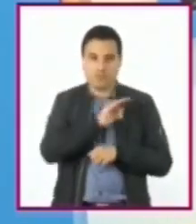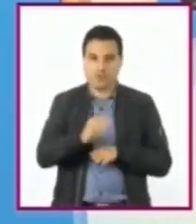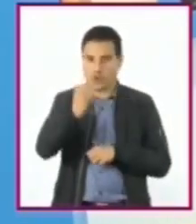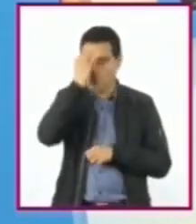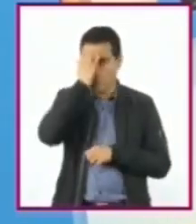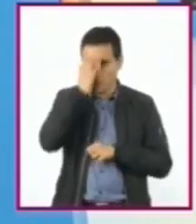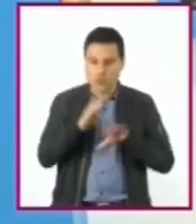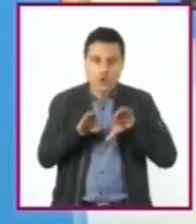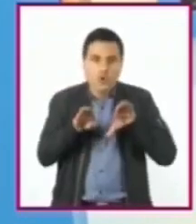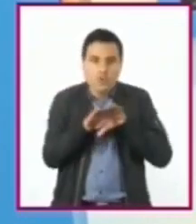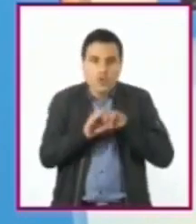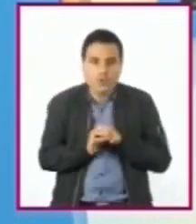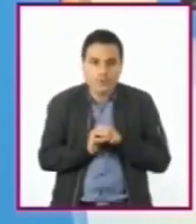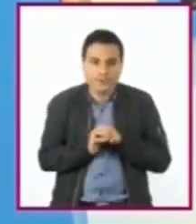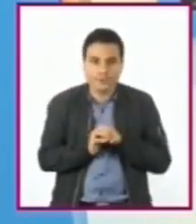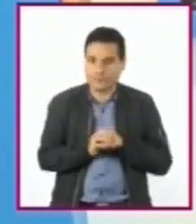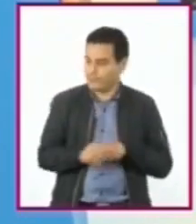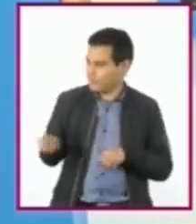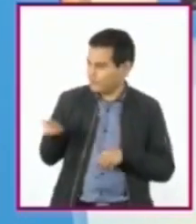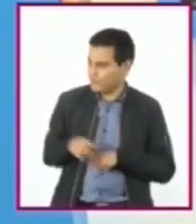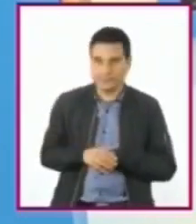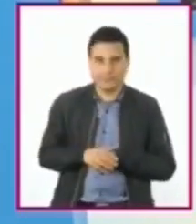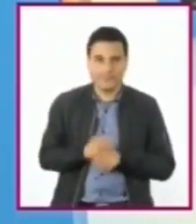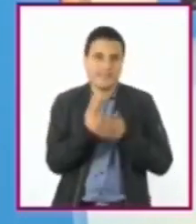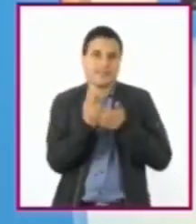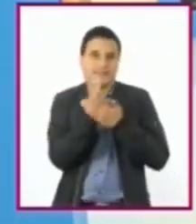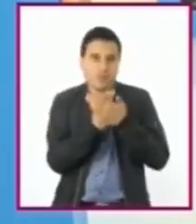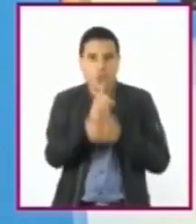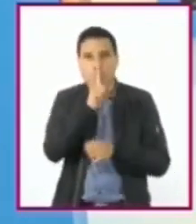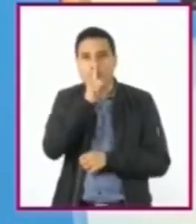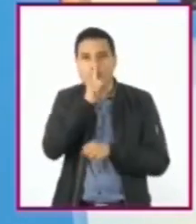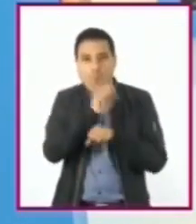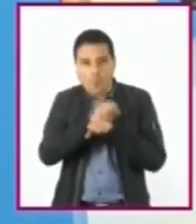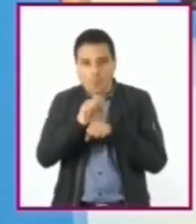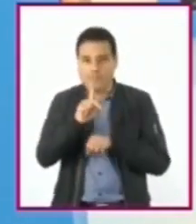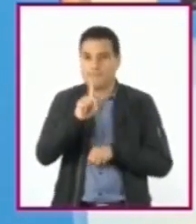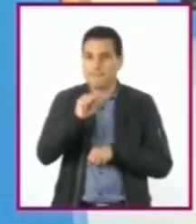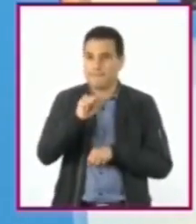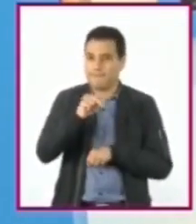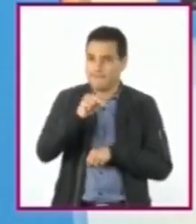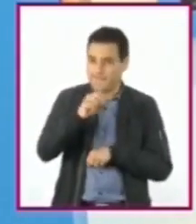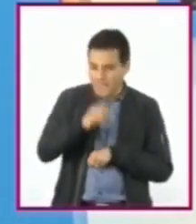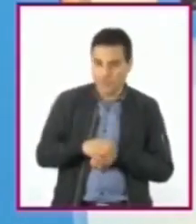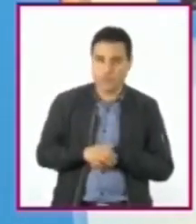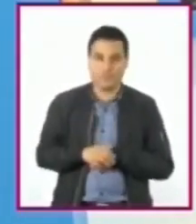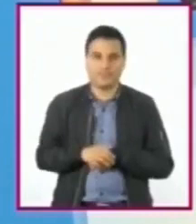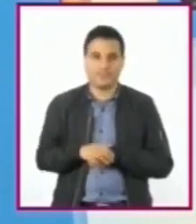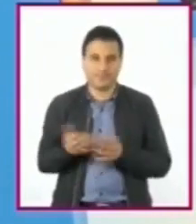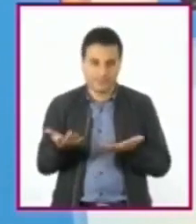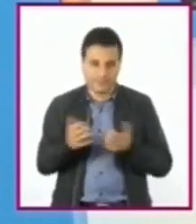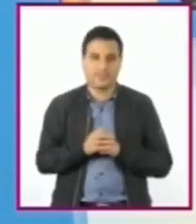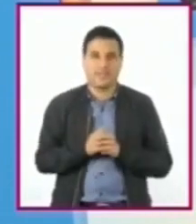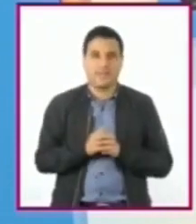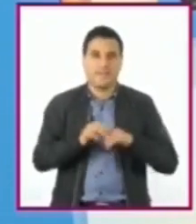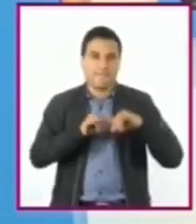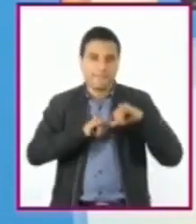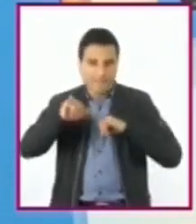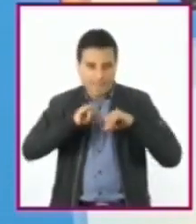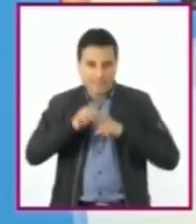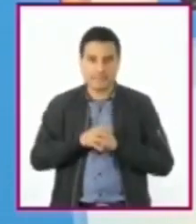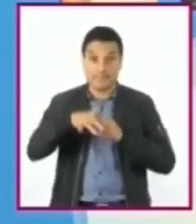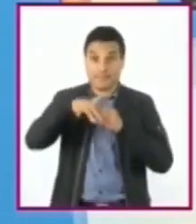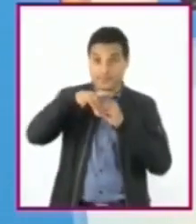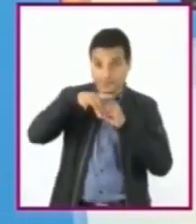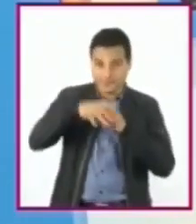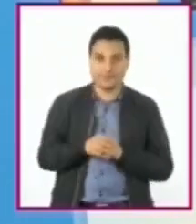mediante croquis, planos, mapas, globos terráqueos, fotografías aéreas e imágenes